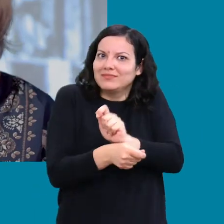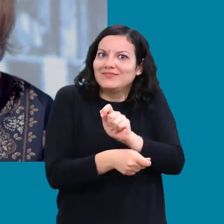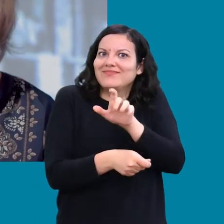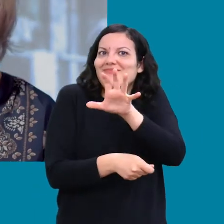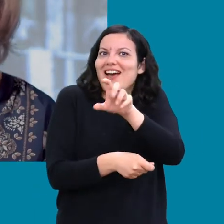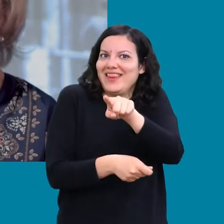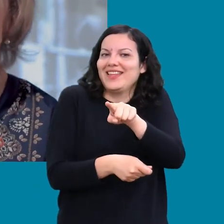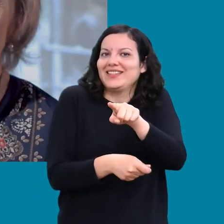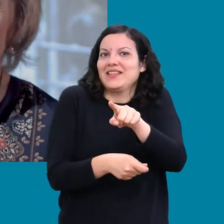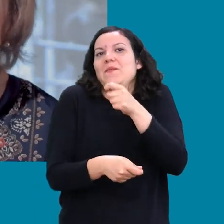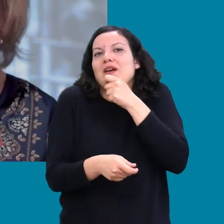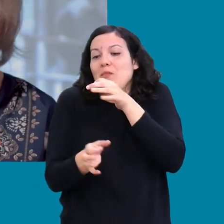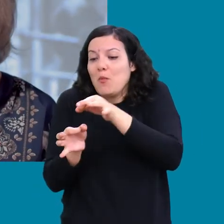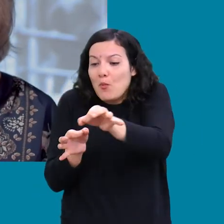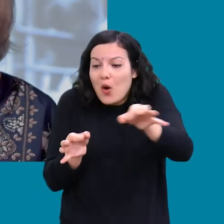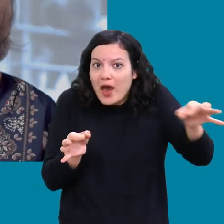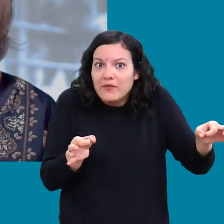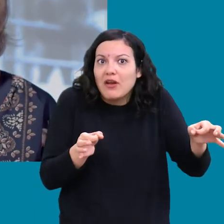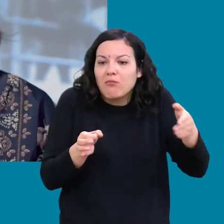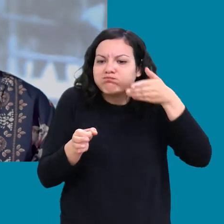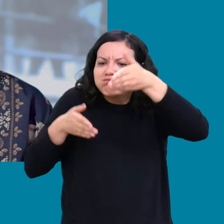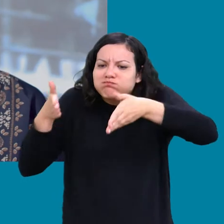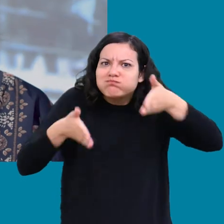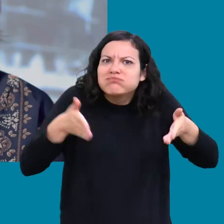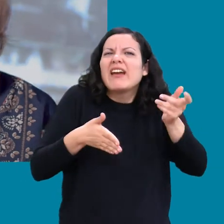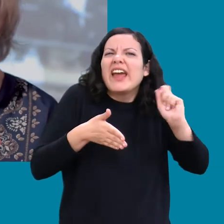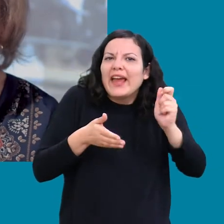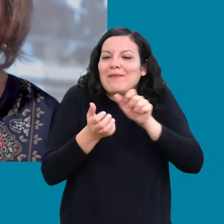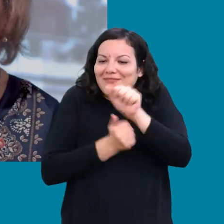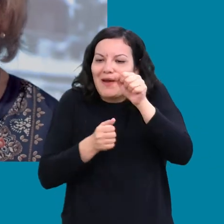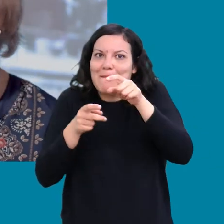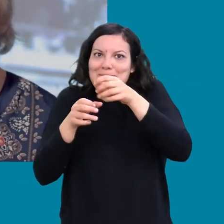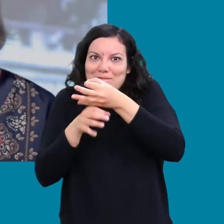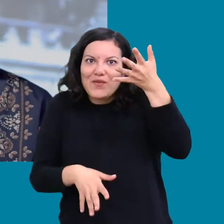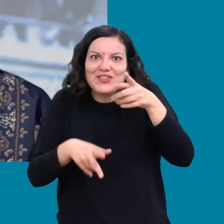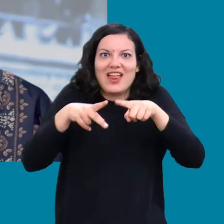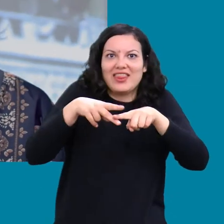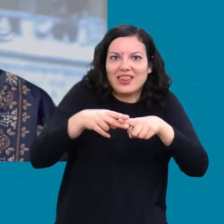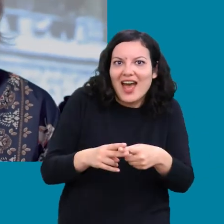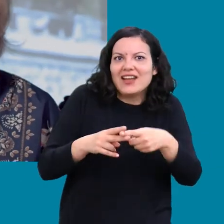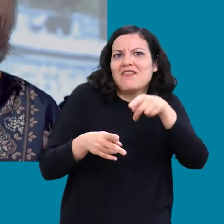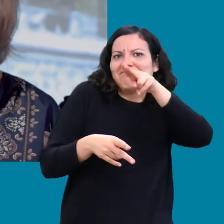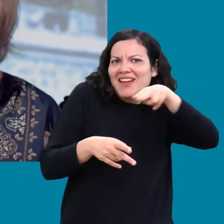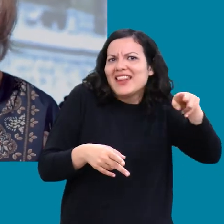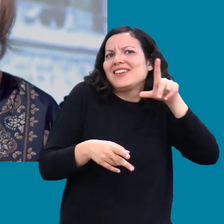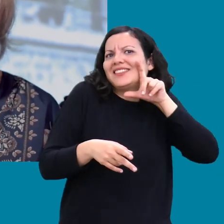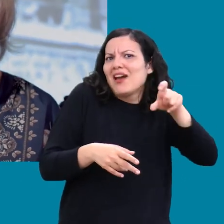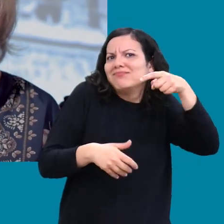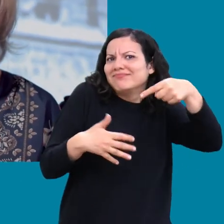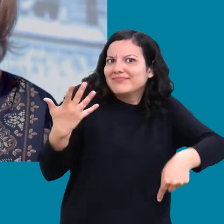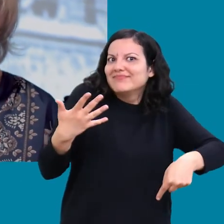Si devolvemos a los pequeños pueblos profesionales, técnicos, artistas,